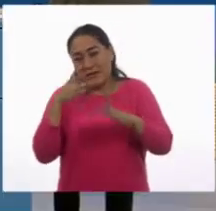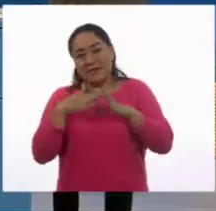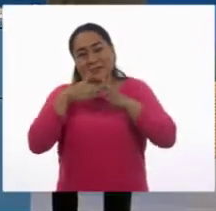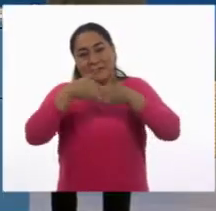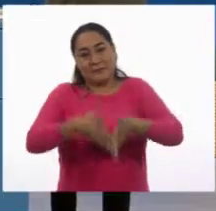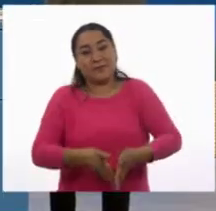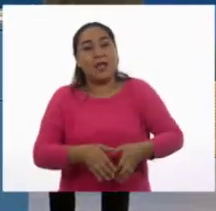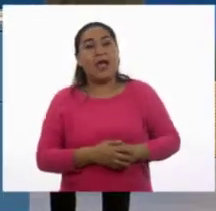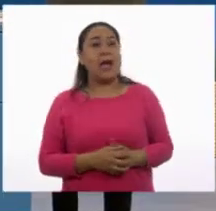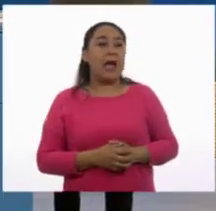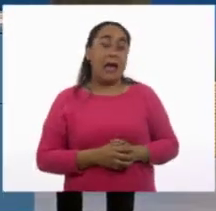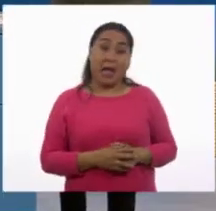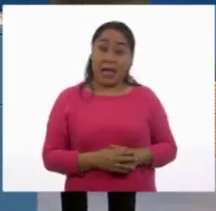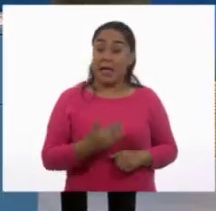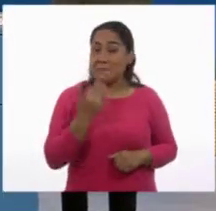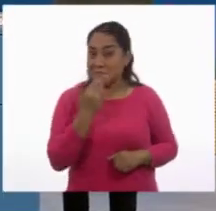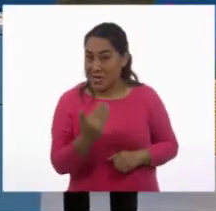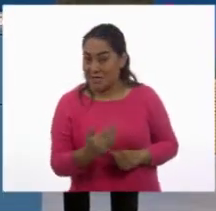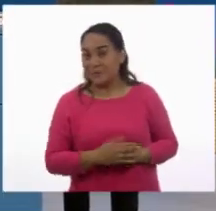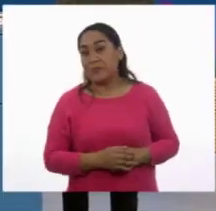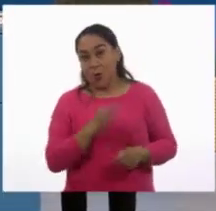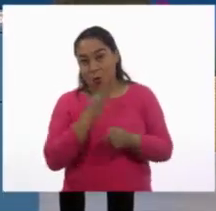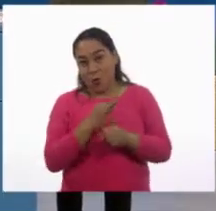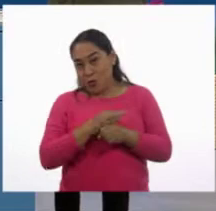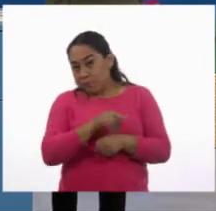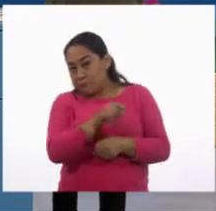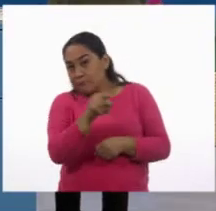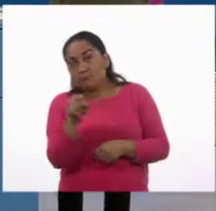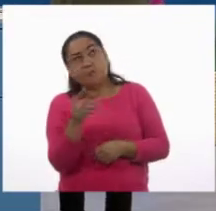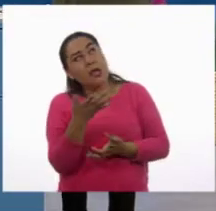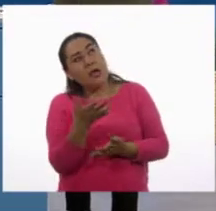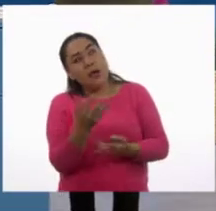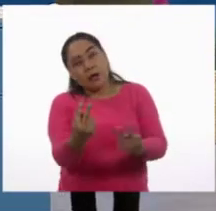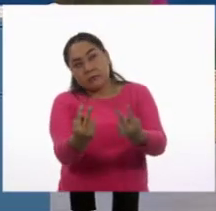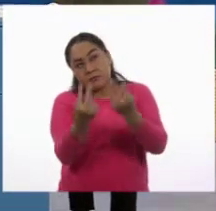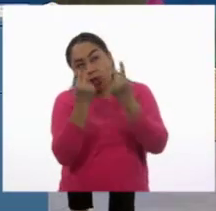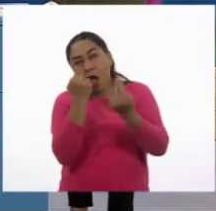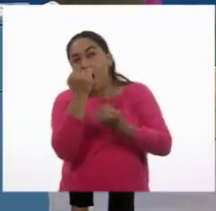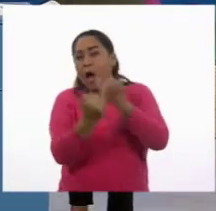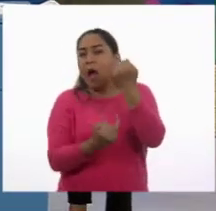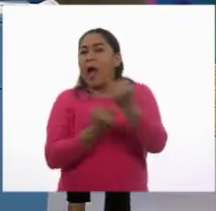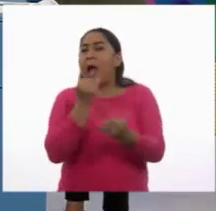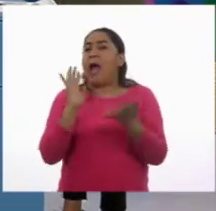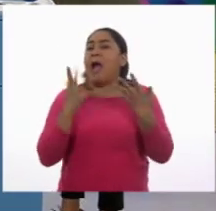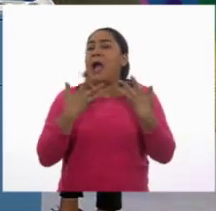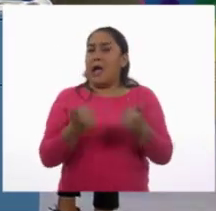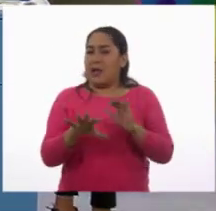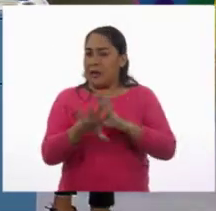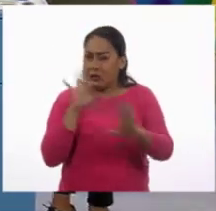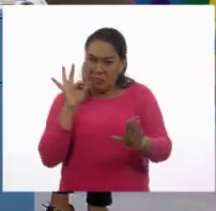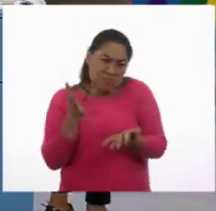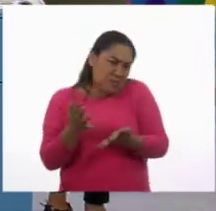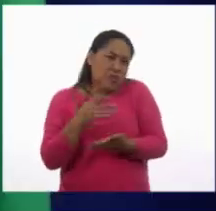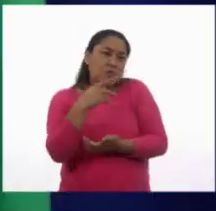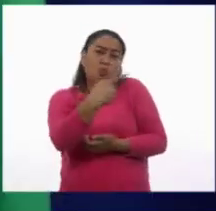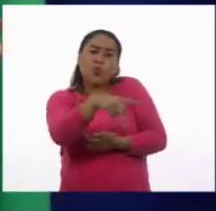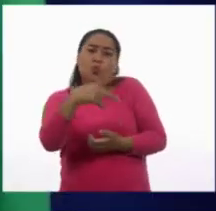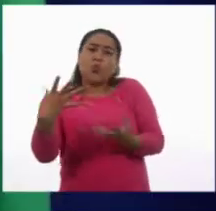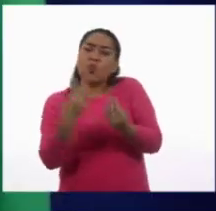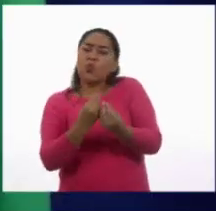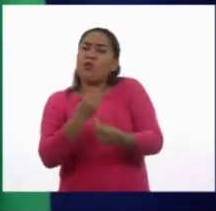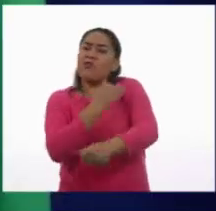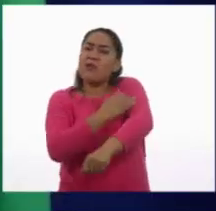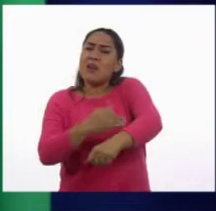Y entonces así ya ustedes vieron cómo se juega. Inviten a quien los acompañe en su casa a que jueguen con ustedes Batalla Naval